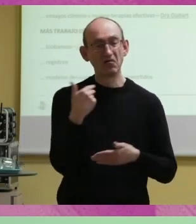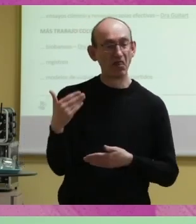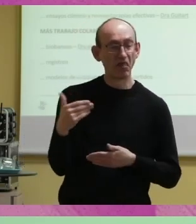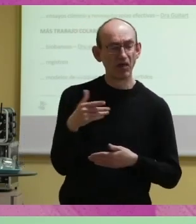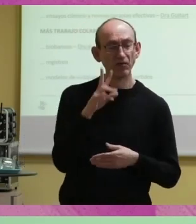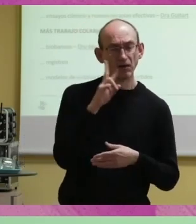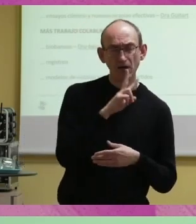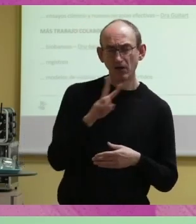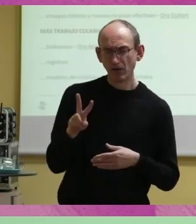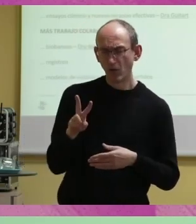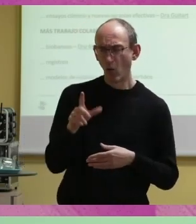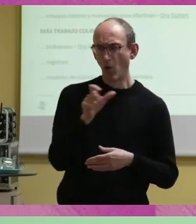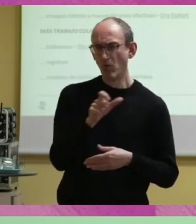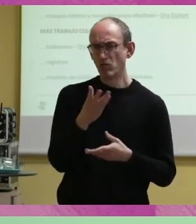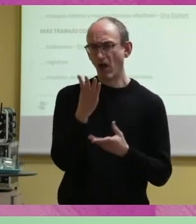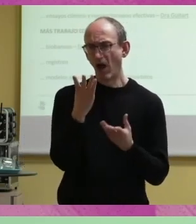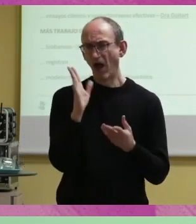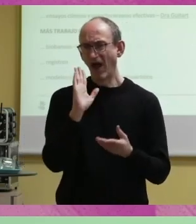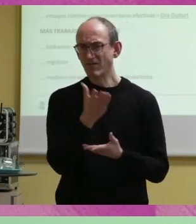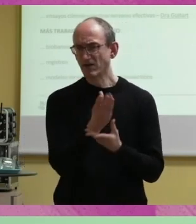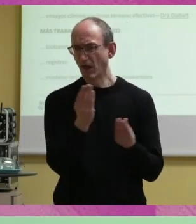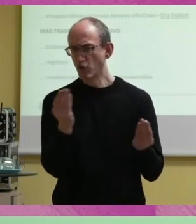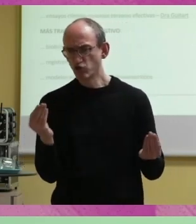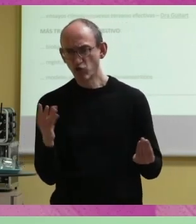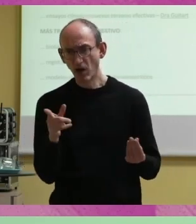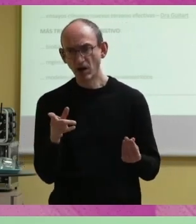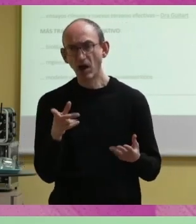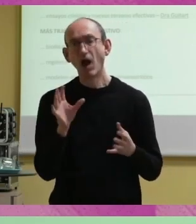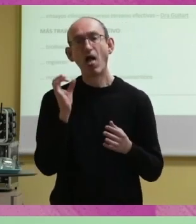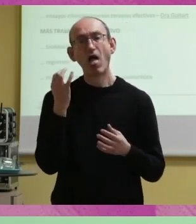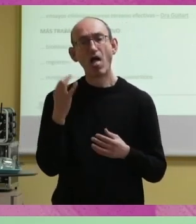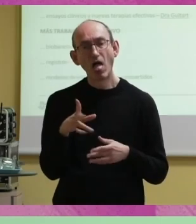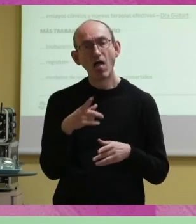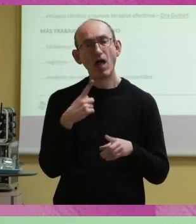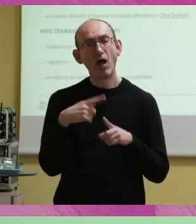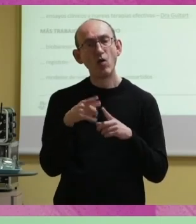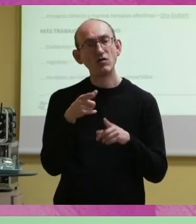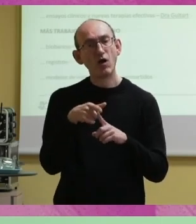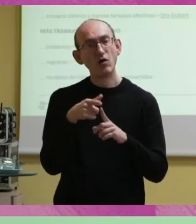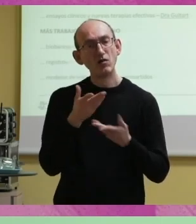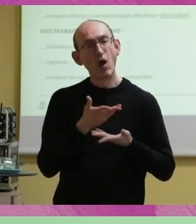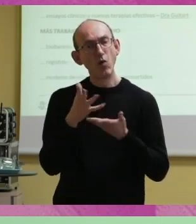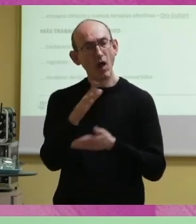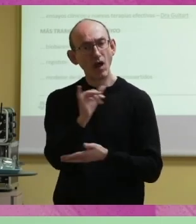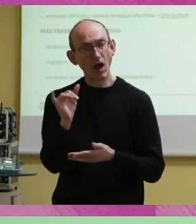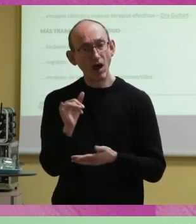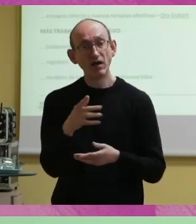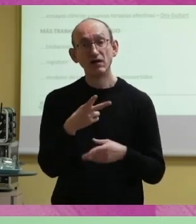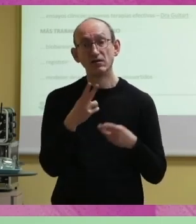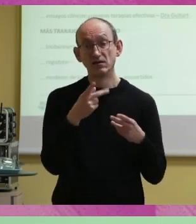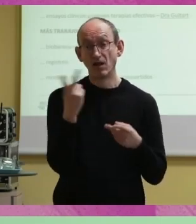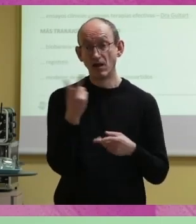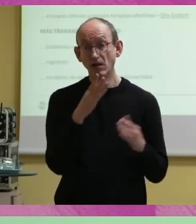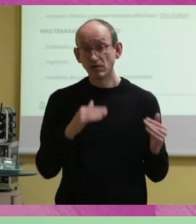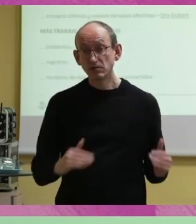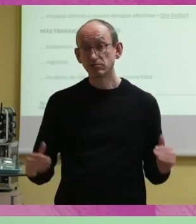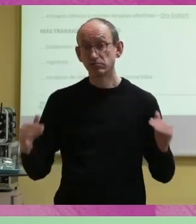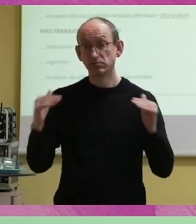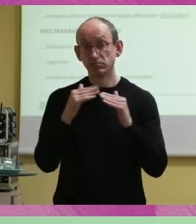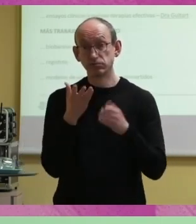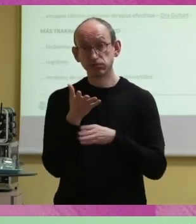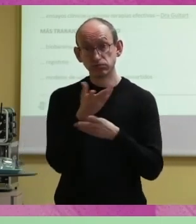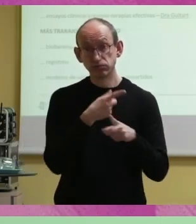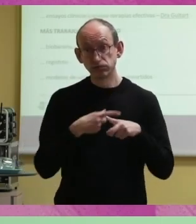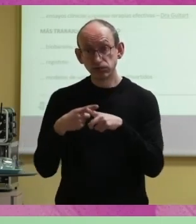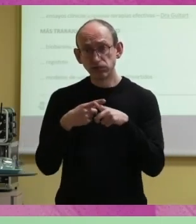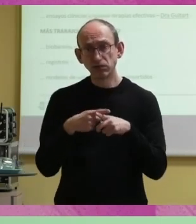hay muchísima gente afectada y que hay herramientas, que empiezan a haber herramientas para ayudarlas. Entonces se aunan estas dos cosas y el interés de la industria empieza a ser